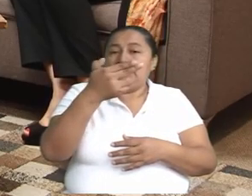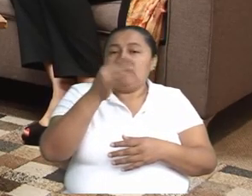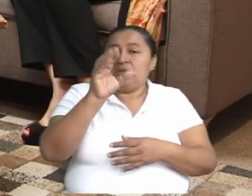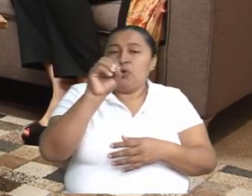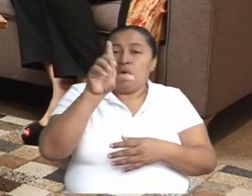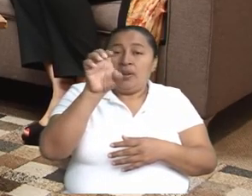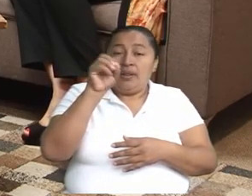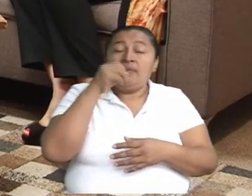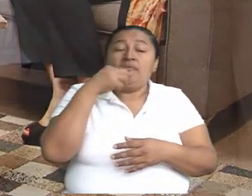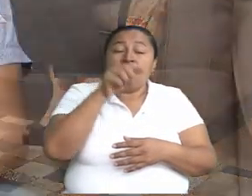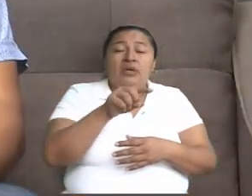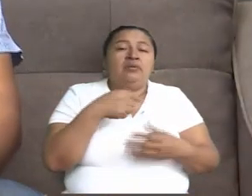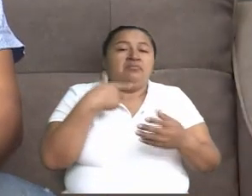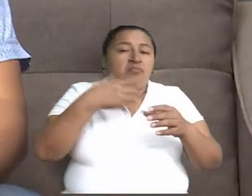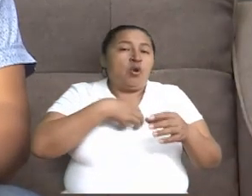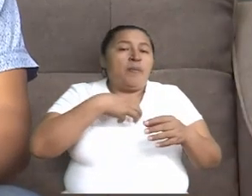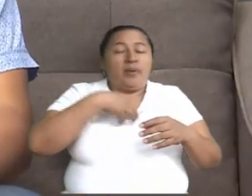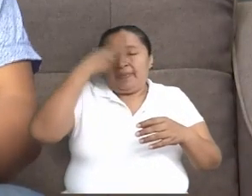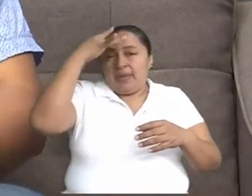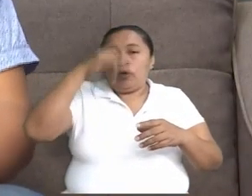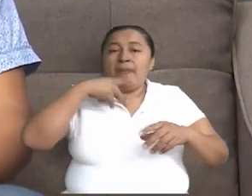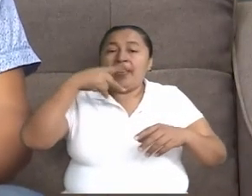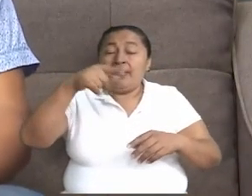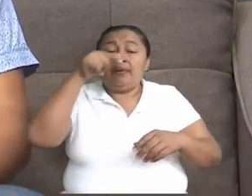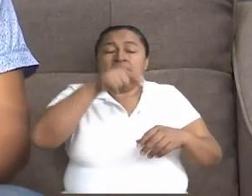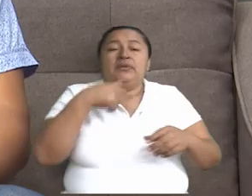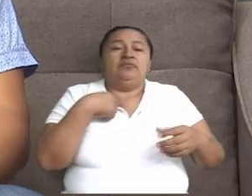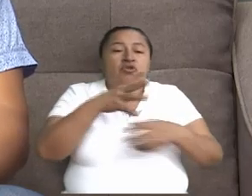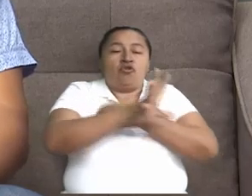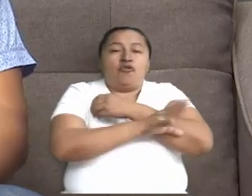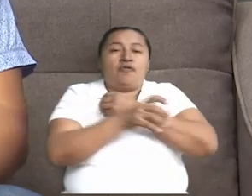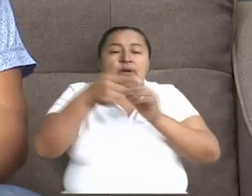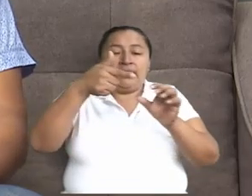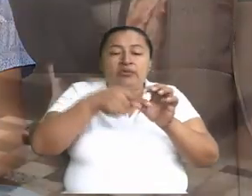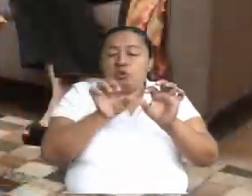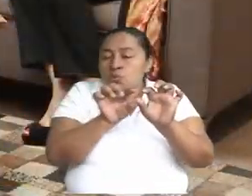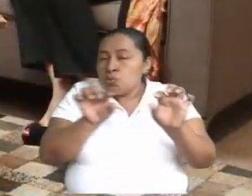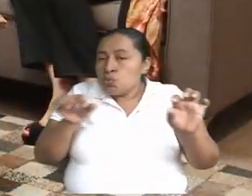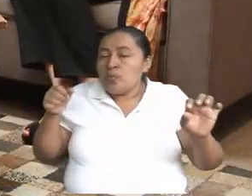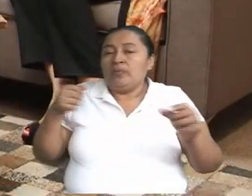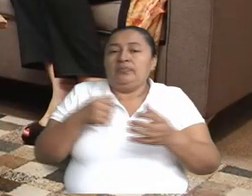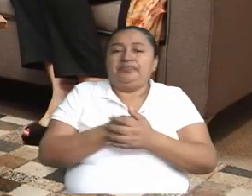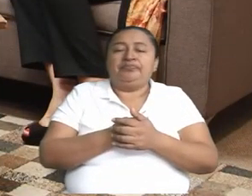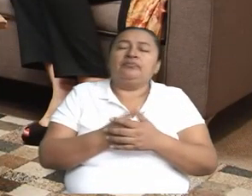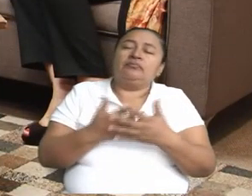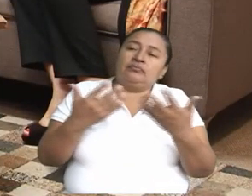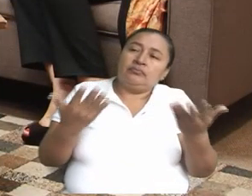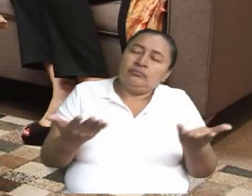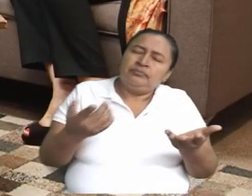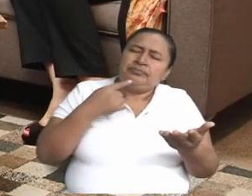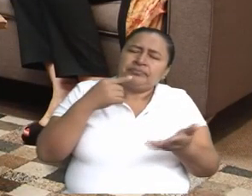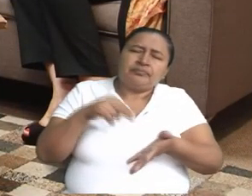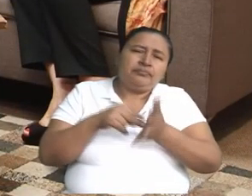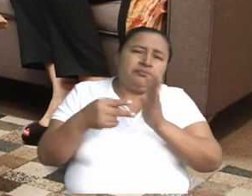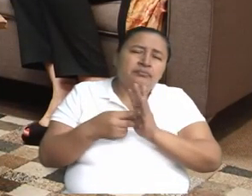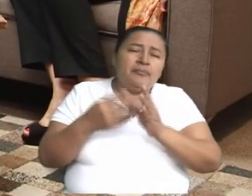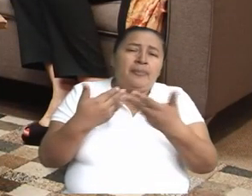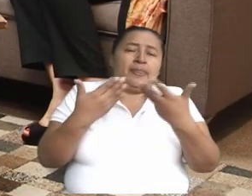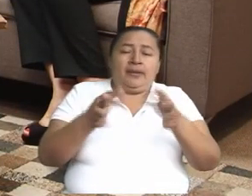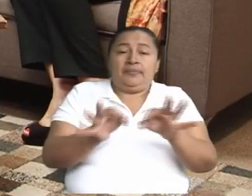una frase bastante mexicana. Así es. Bueno, pues entender un poquito también, diputado Jacinto, lo que implica el Foro de Sao Paulo y